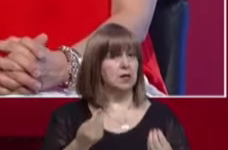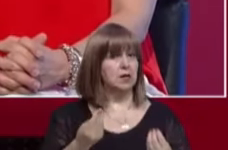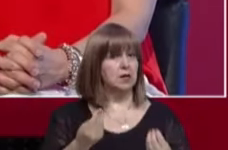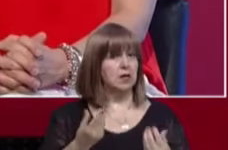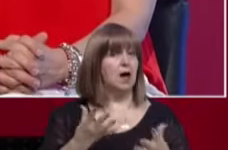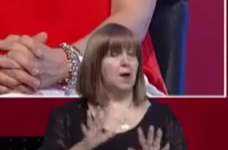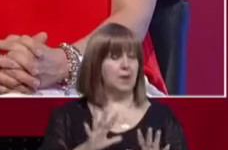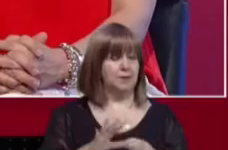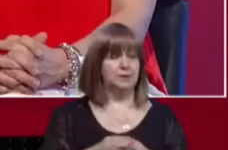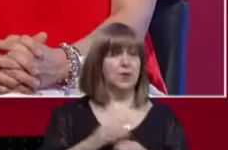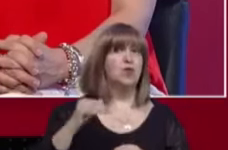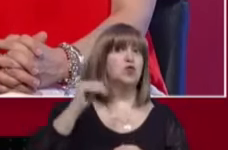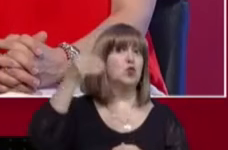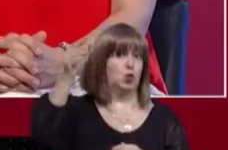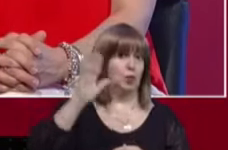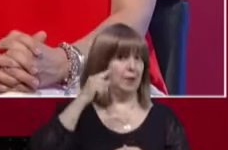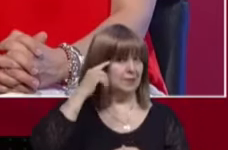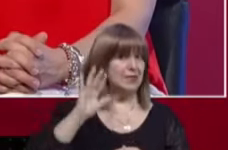otra alternativa?